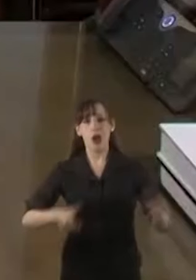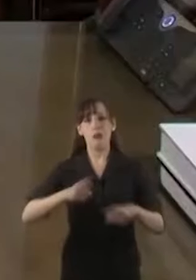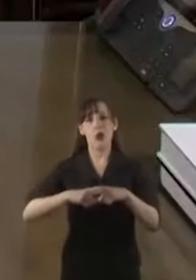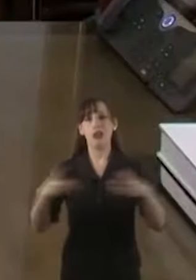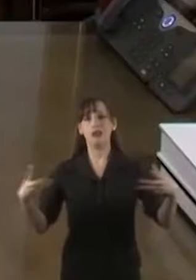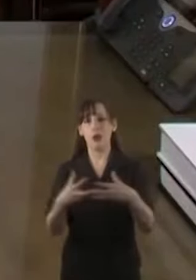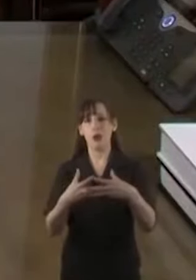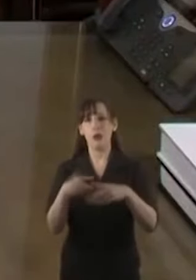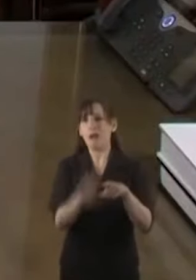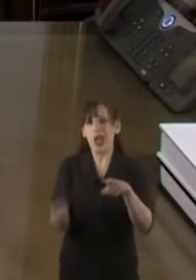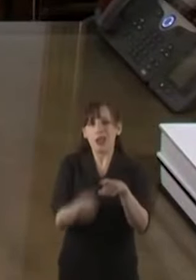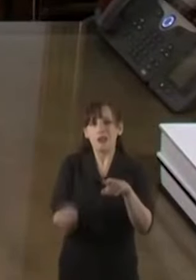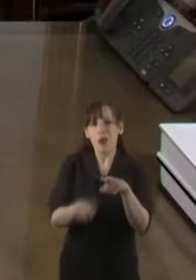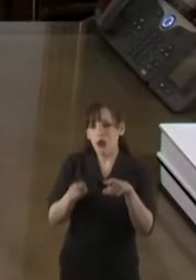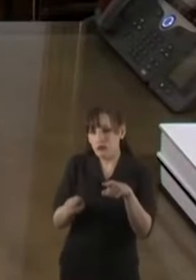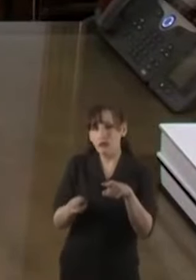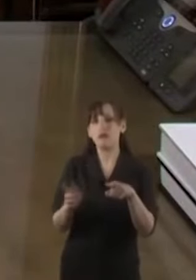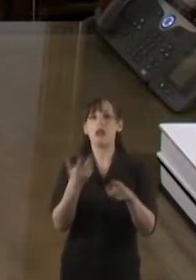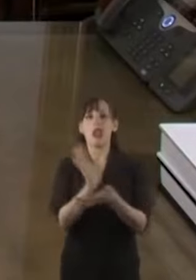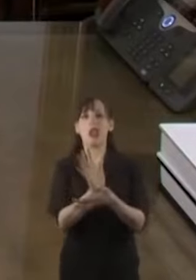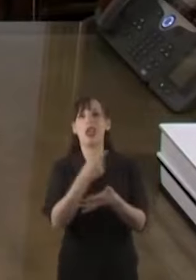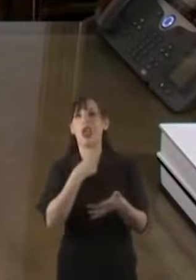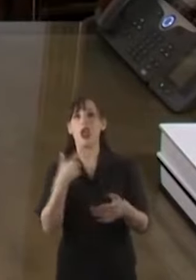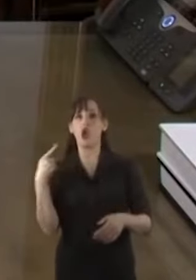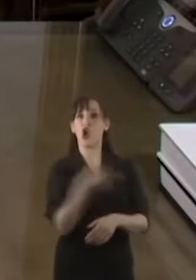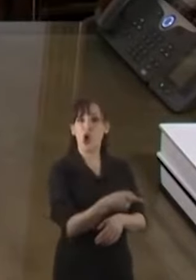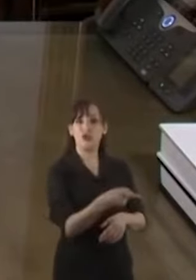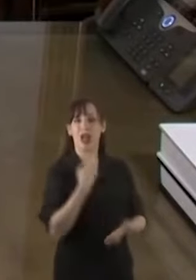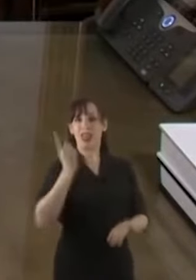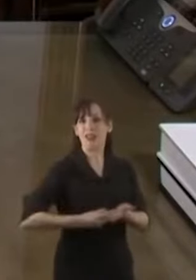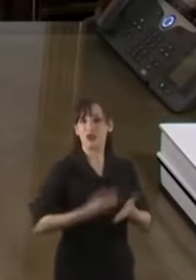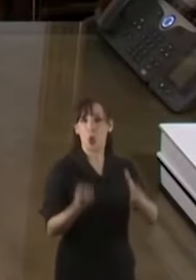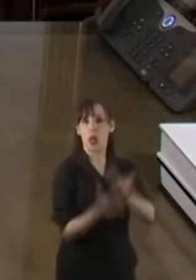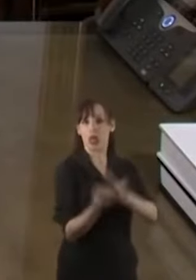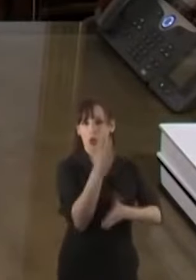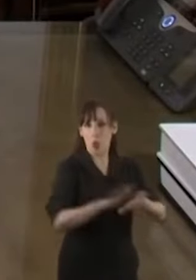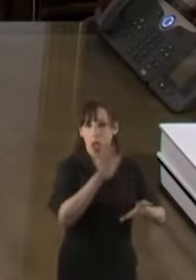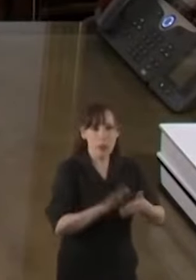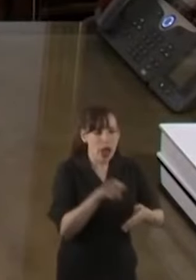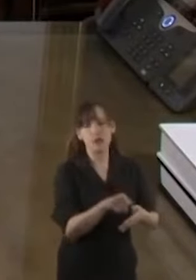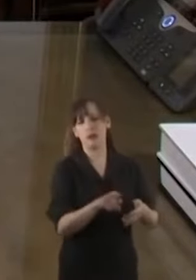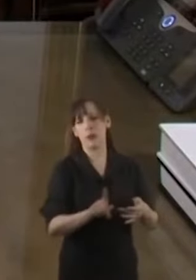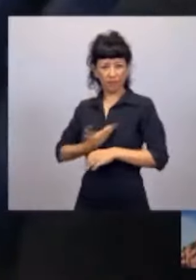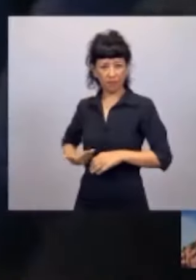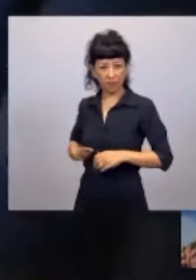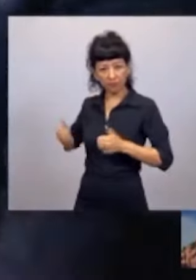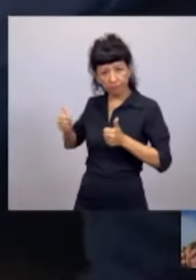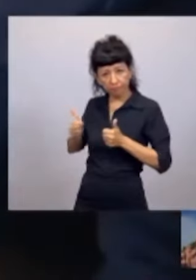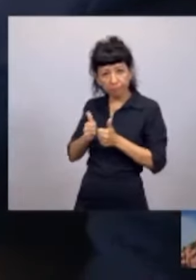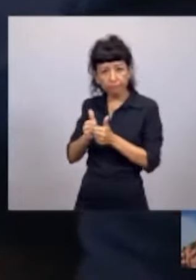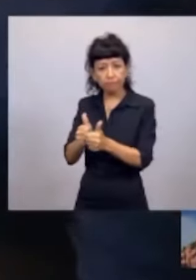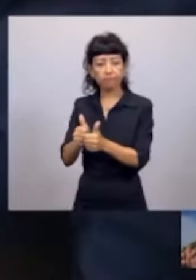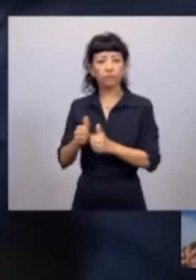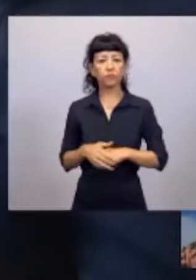cambie no tendremos los instrumentos para evitar que esta crisis en una catástrofe social de proporciones bíblicas mi ley ha